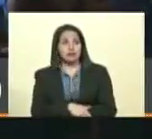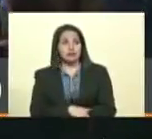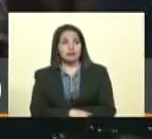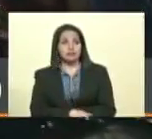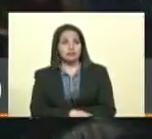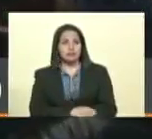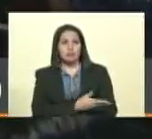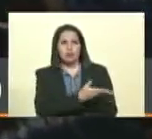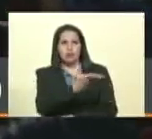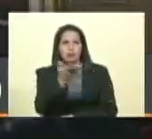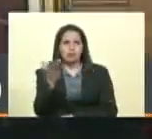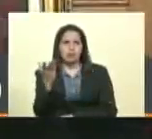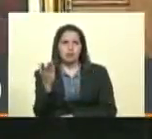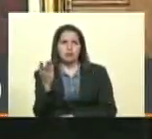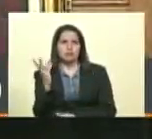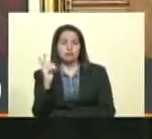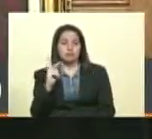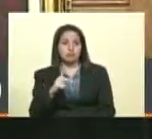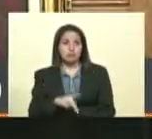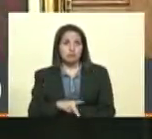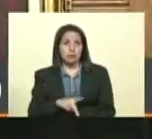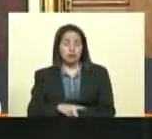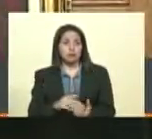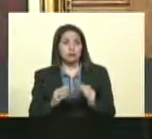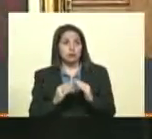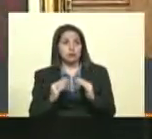que ustedes estén aquí en su casa,